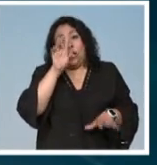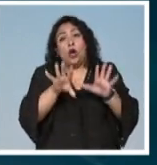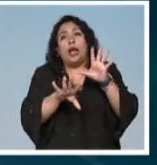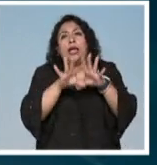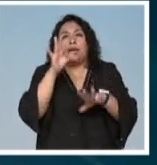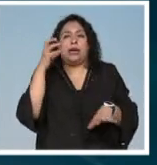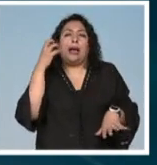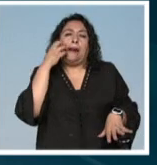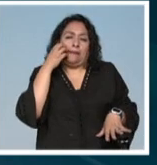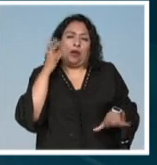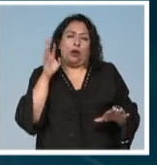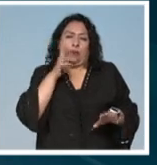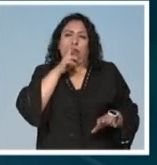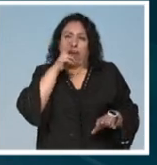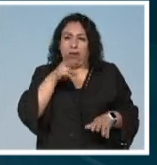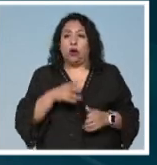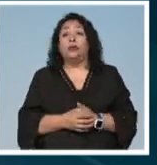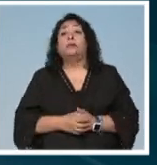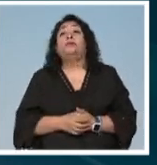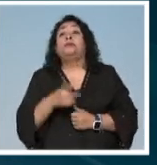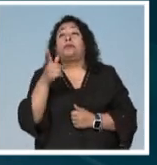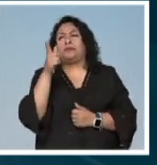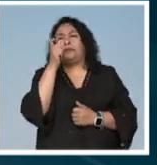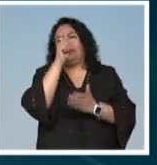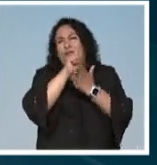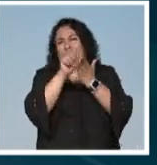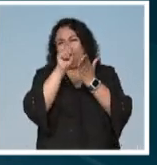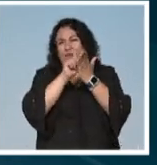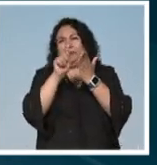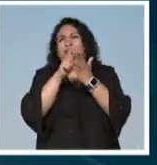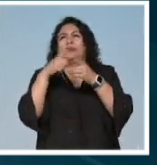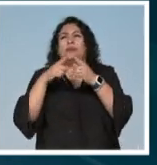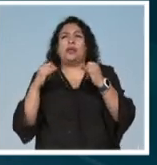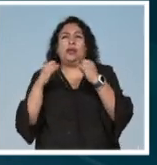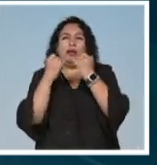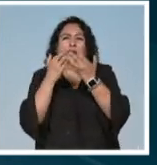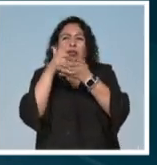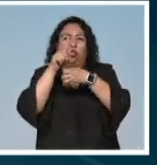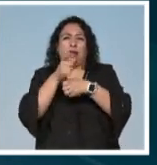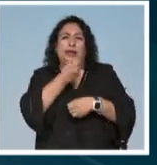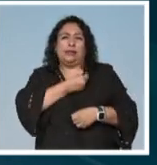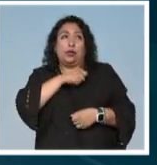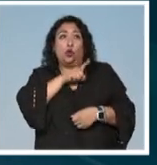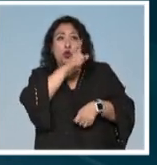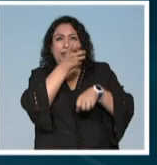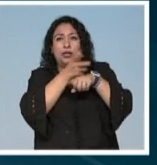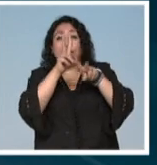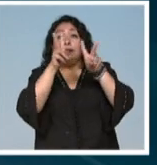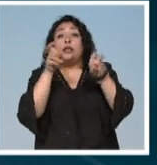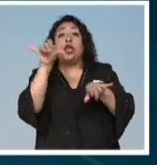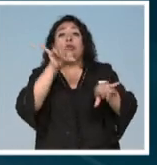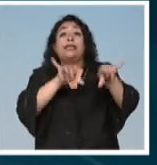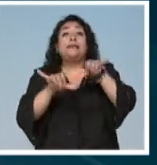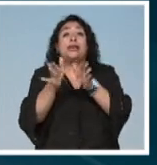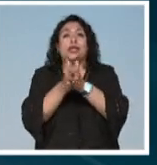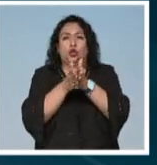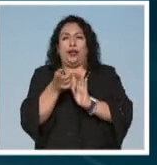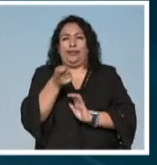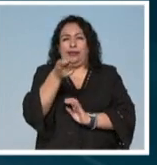el chocolate amargo. Un artículo publicado por los Institutos Nacionales de Salud de Estados Unidos, titulado La química del